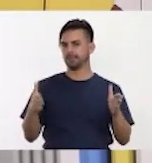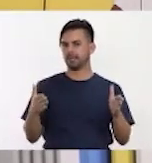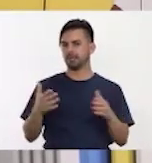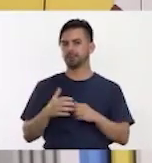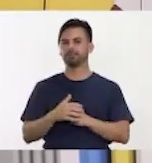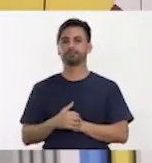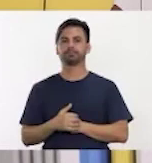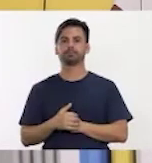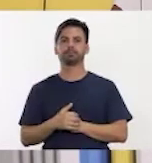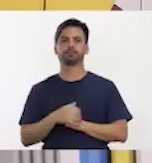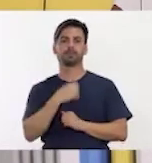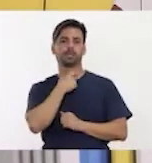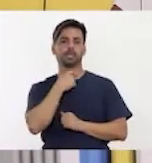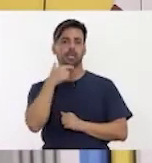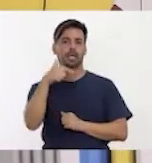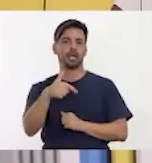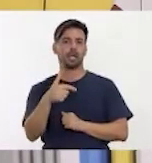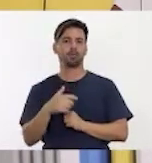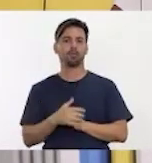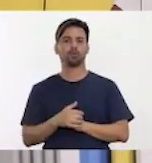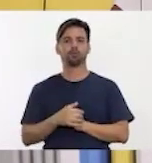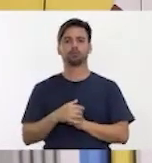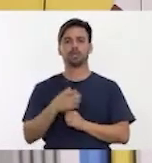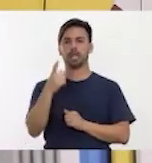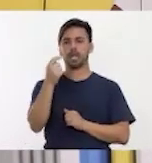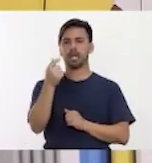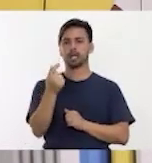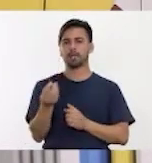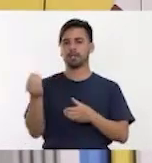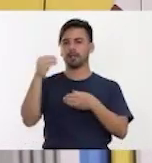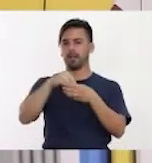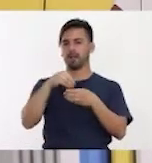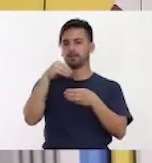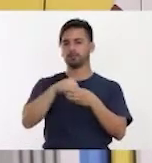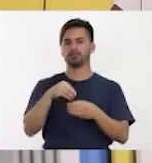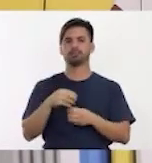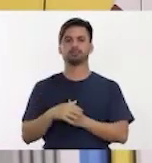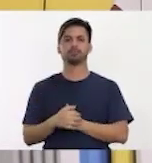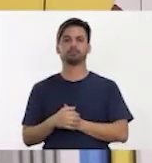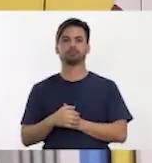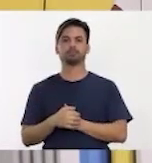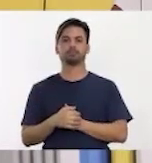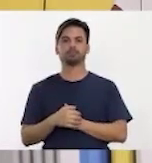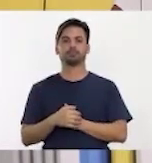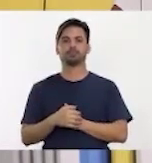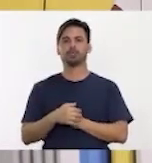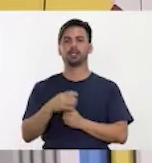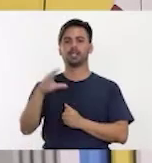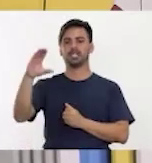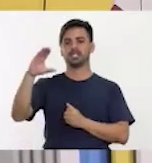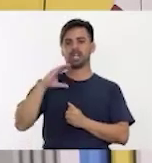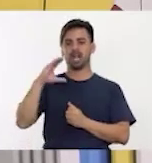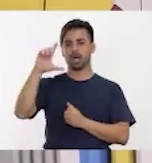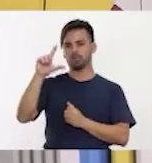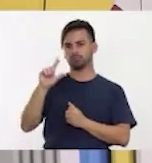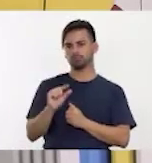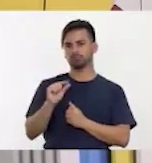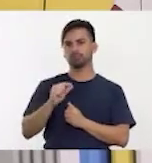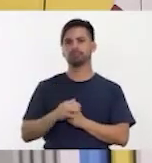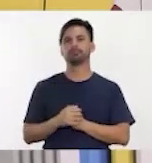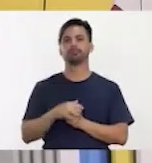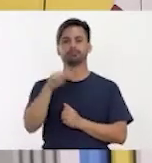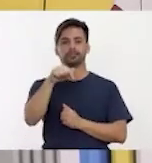la inversión de capitales y la rebaja arancelaria, y las consecuencias que tienen ambas medidas para